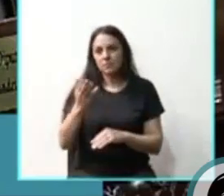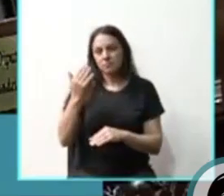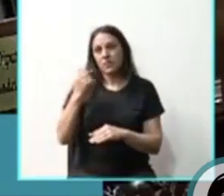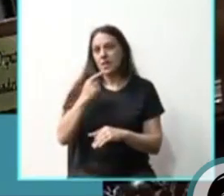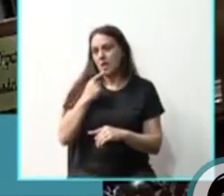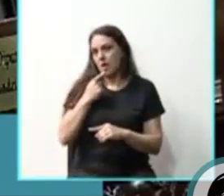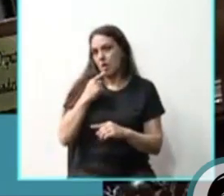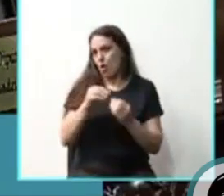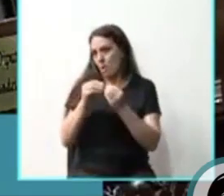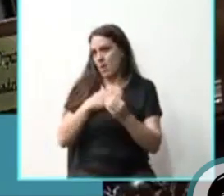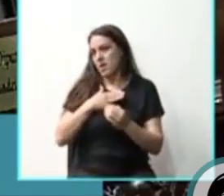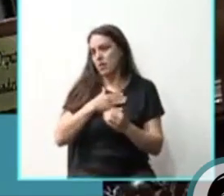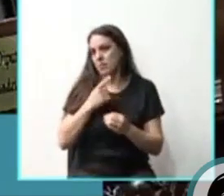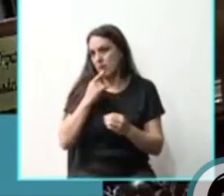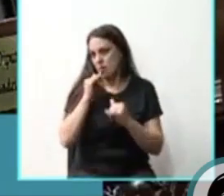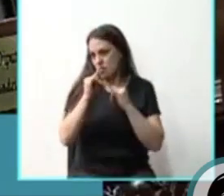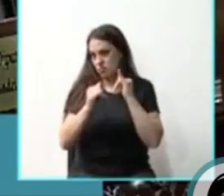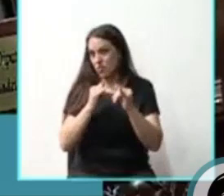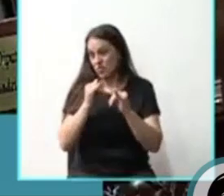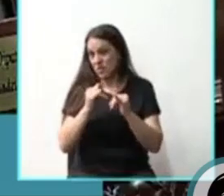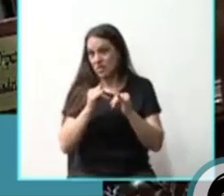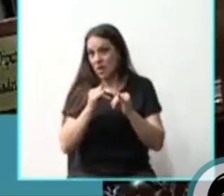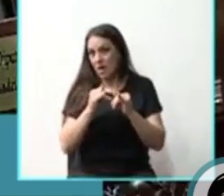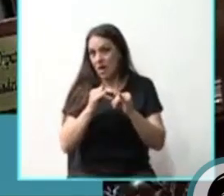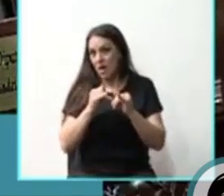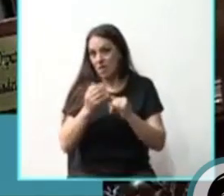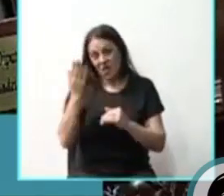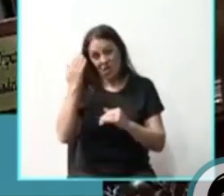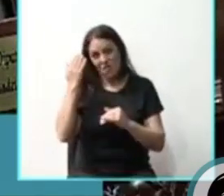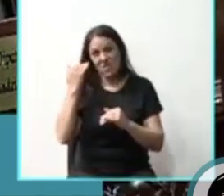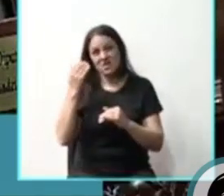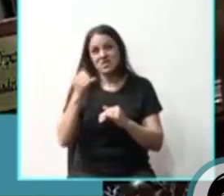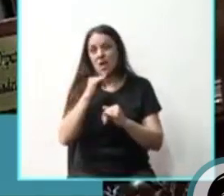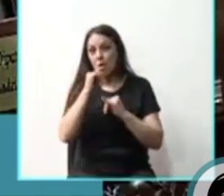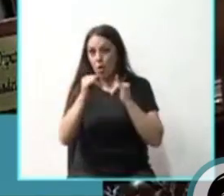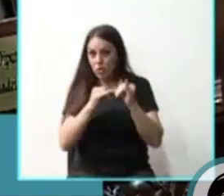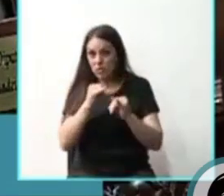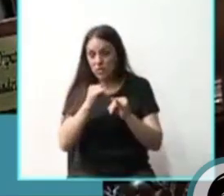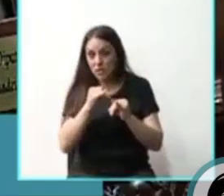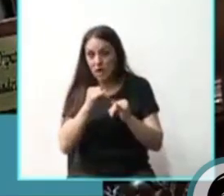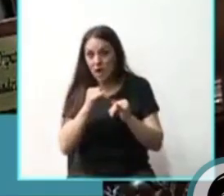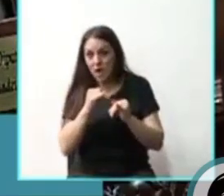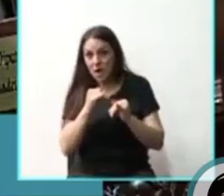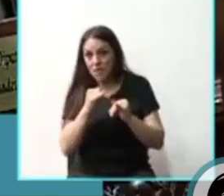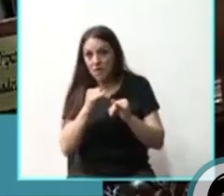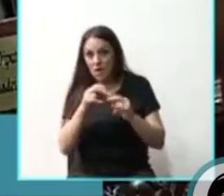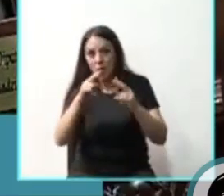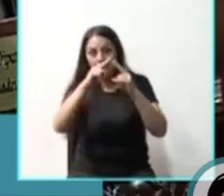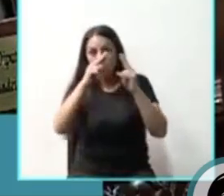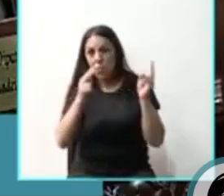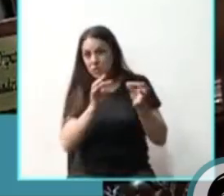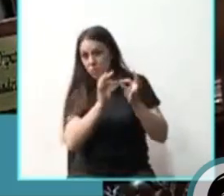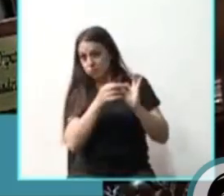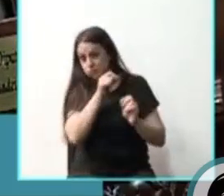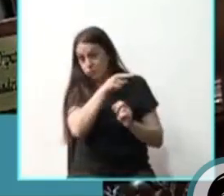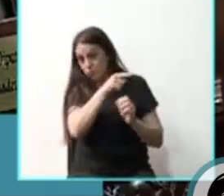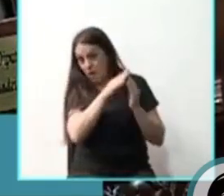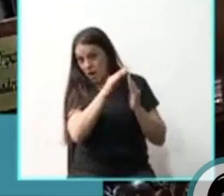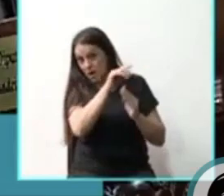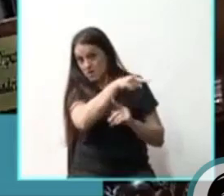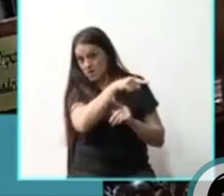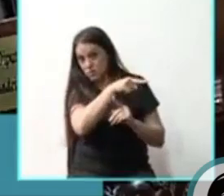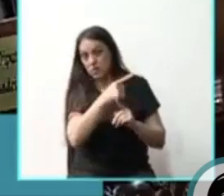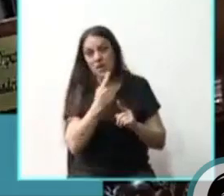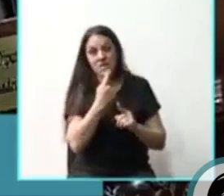detenido-desaparecido contaba en una conferencia de prensa uno de los puentes que tiene cerca de si hace unos meses